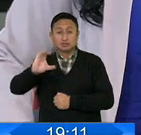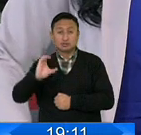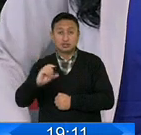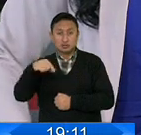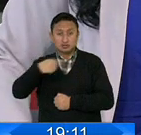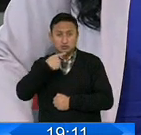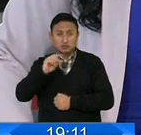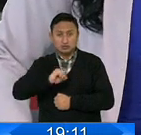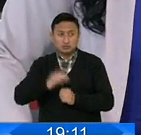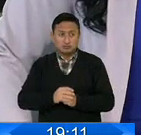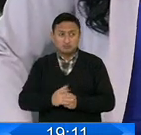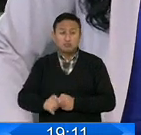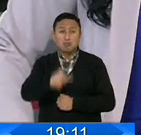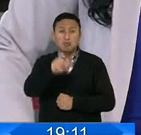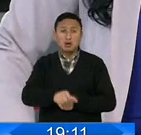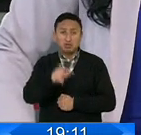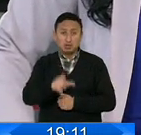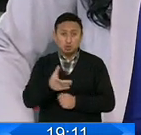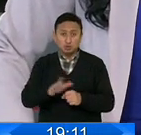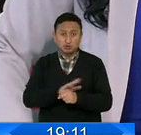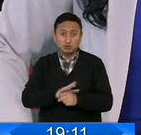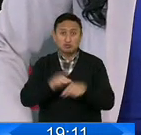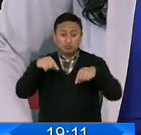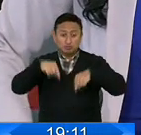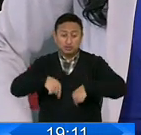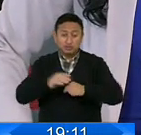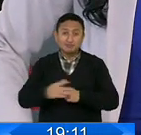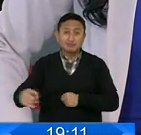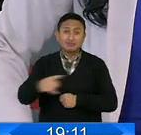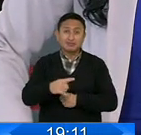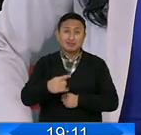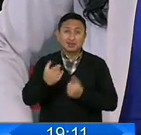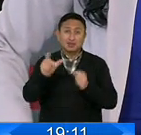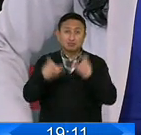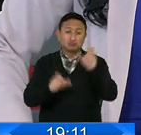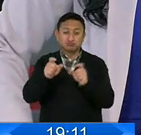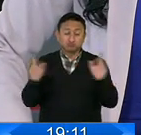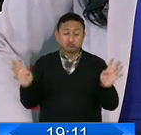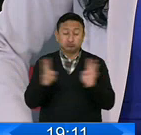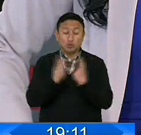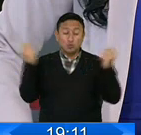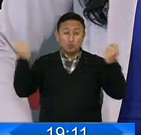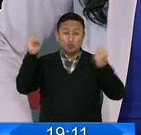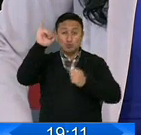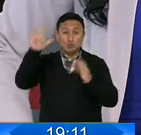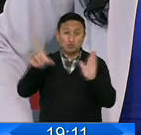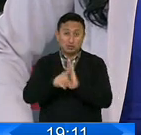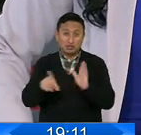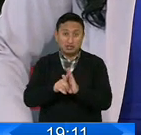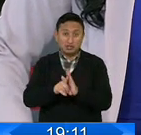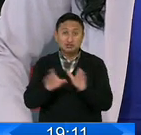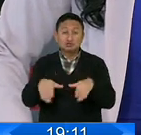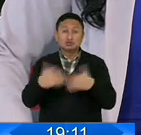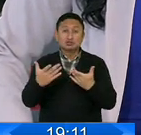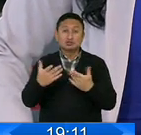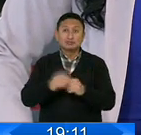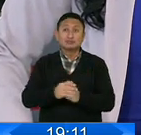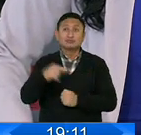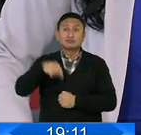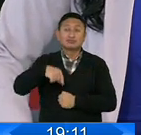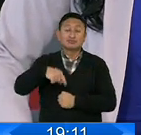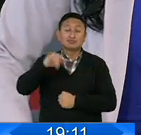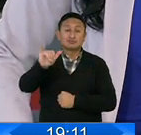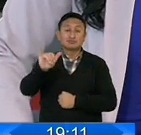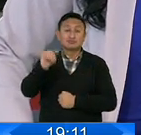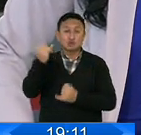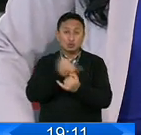aseguraron que no existe personal suficiente para atender las aglomeraciones y fiestas clandestinas, en especial durante los fines de semana.